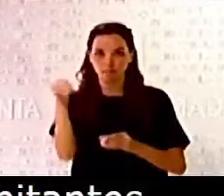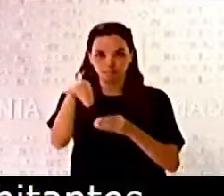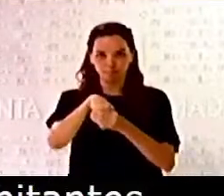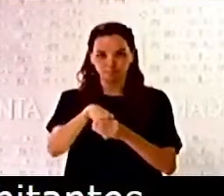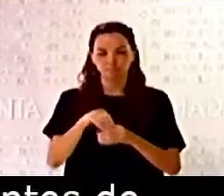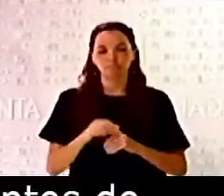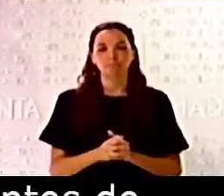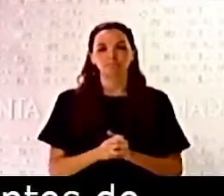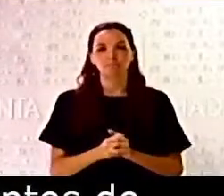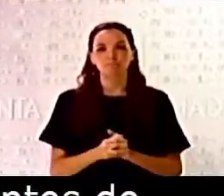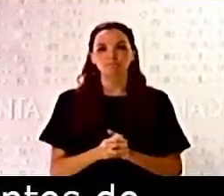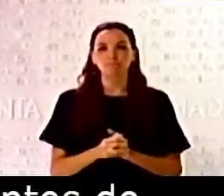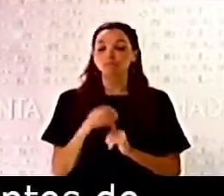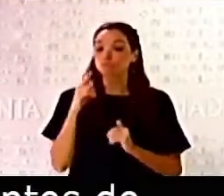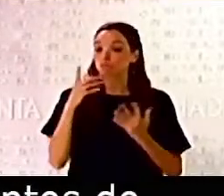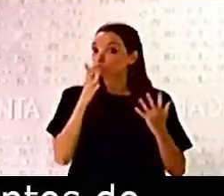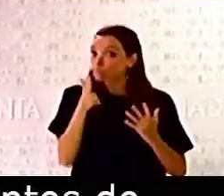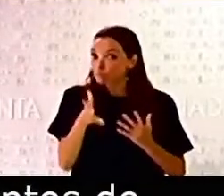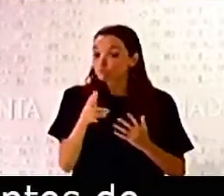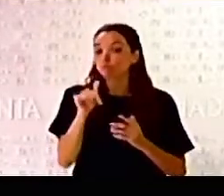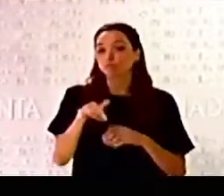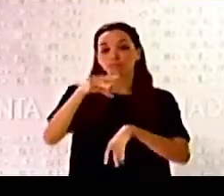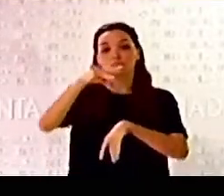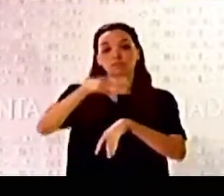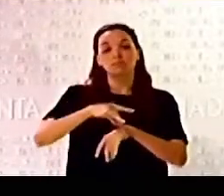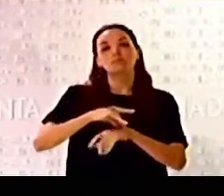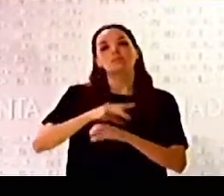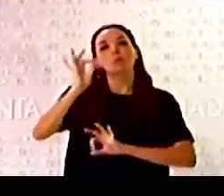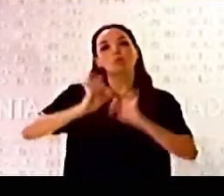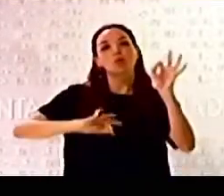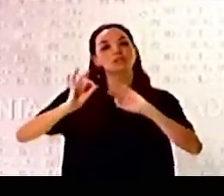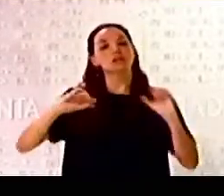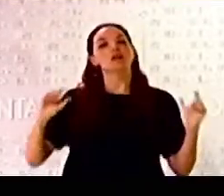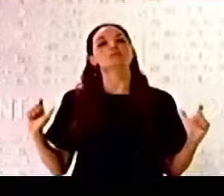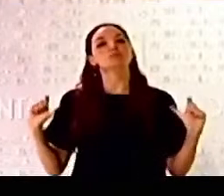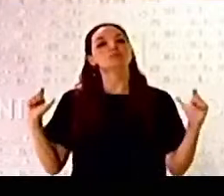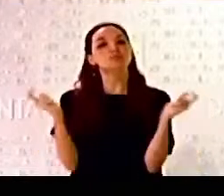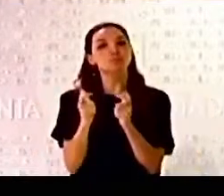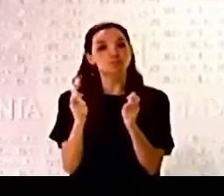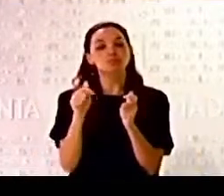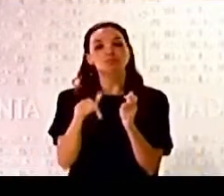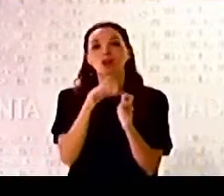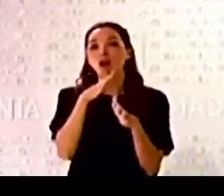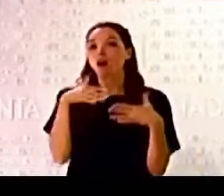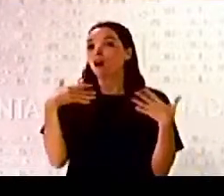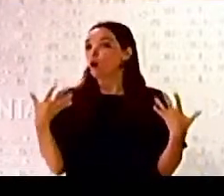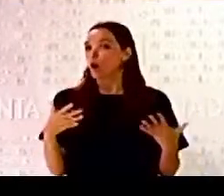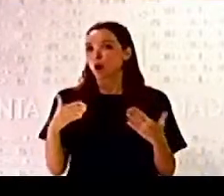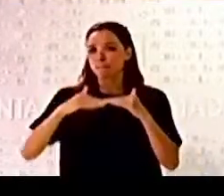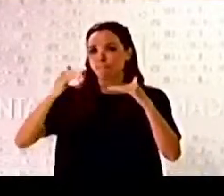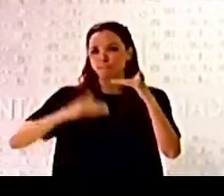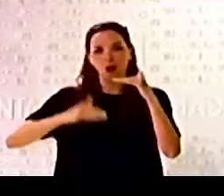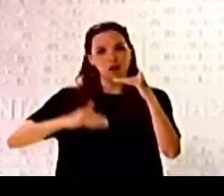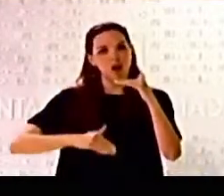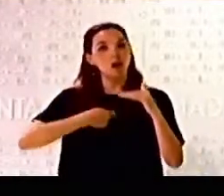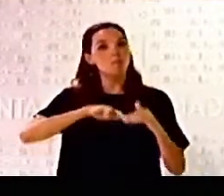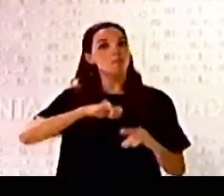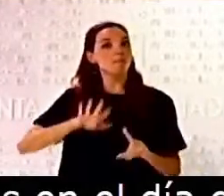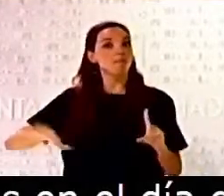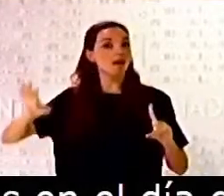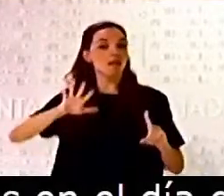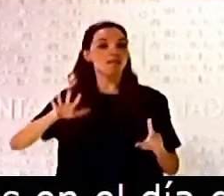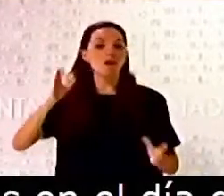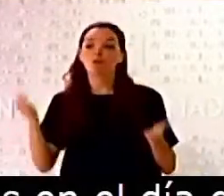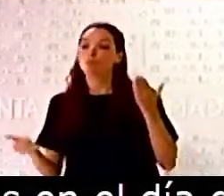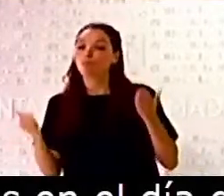Esto nos permite tener una razón de tasas que es en el día de hoy la más baja de todo el país.